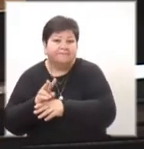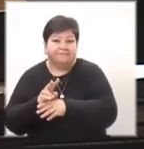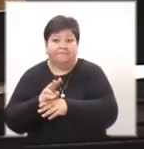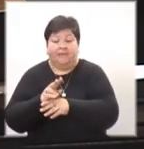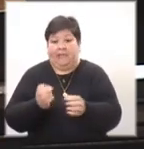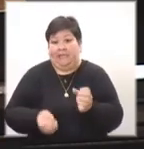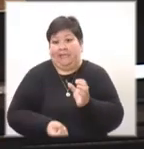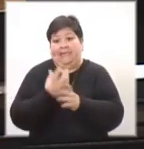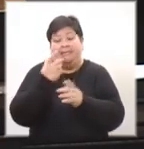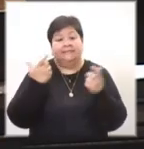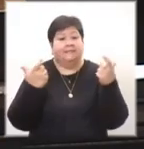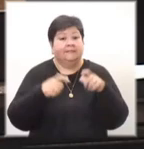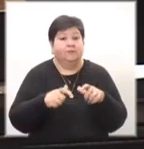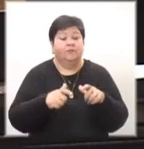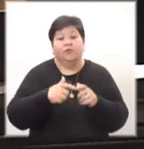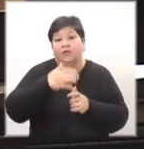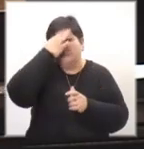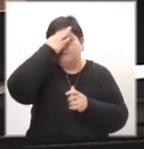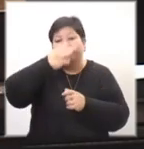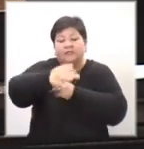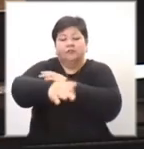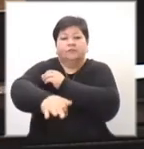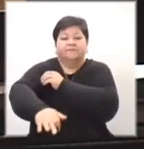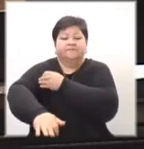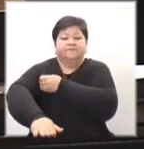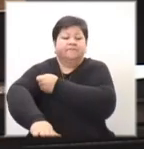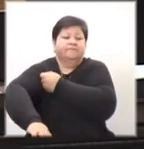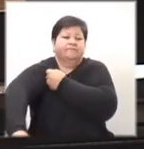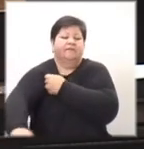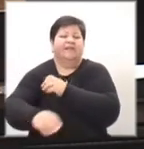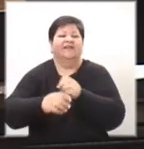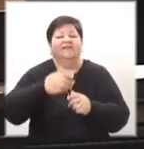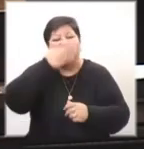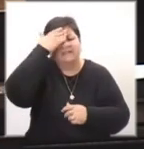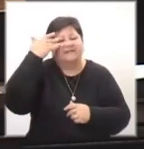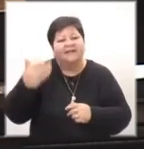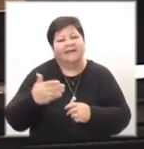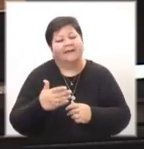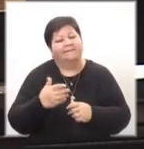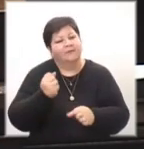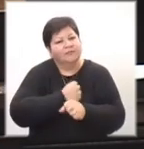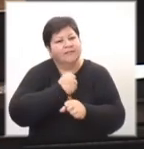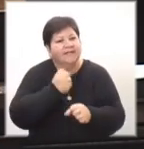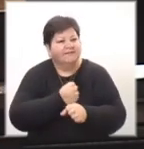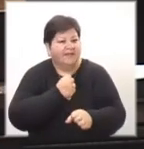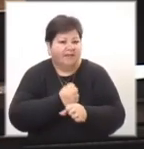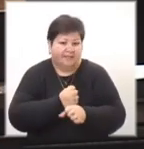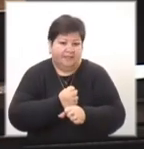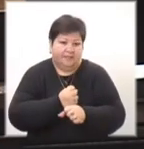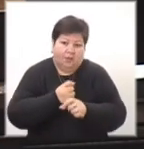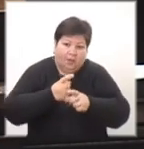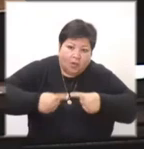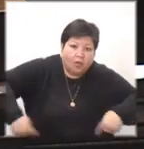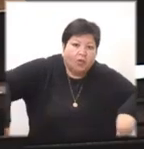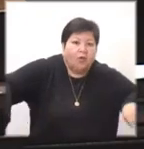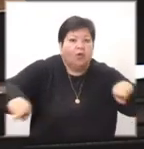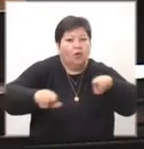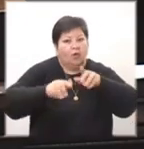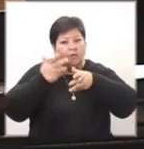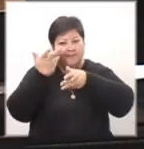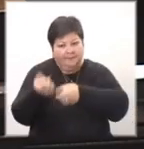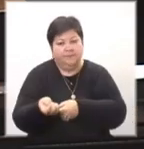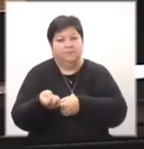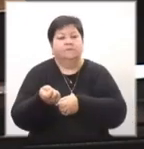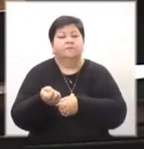Social, el Frente Amplio trabajó intensa y seriamente junto a los demás actores, aunque